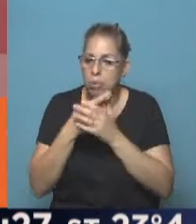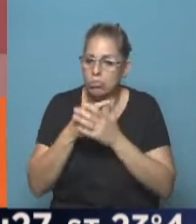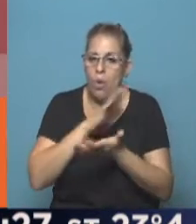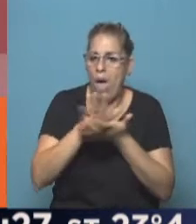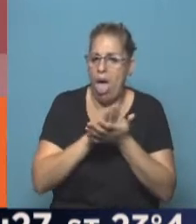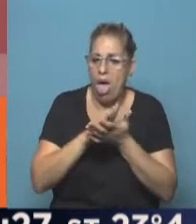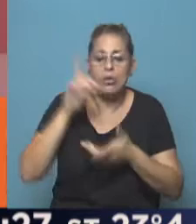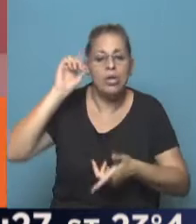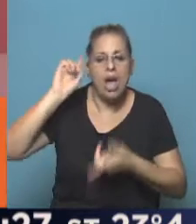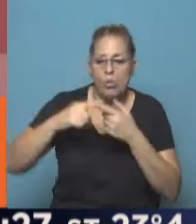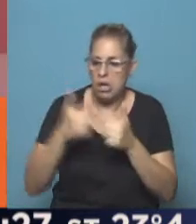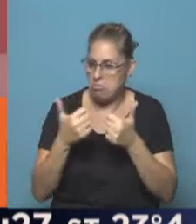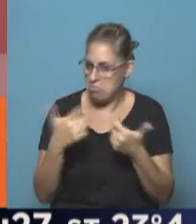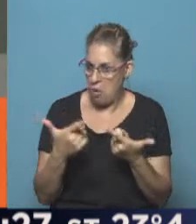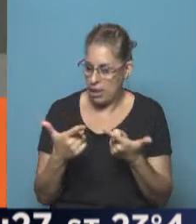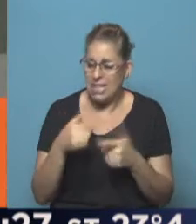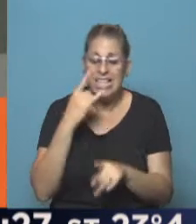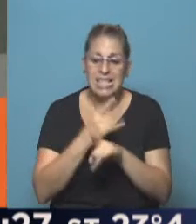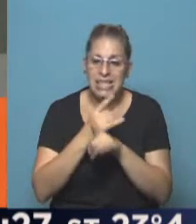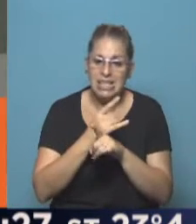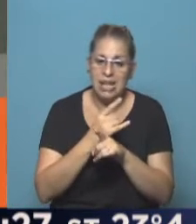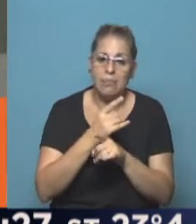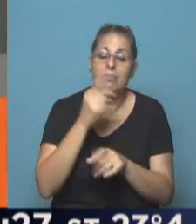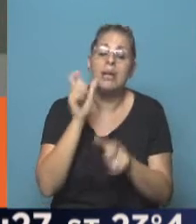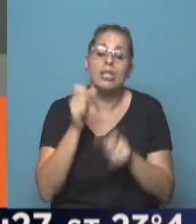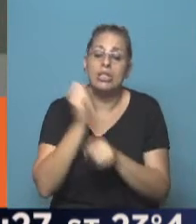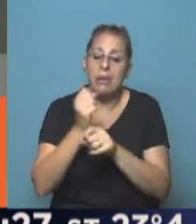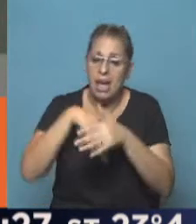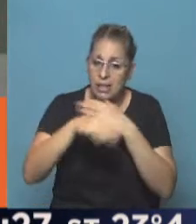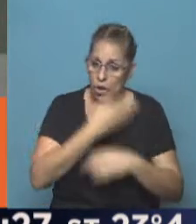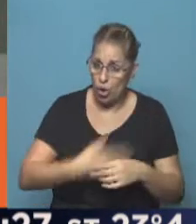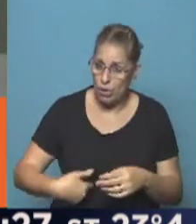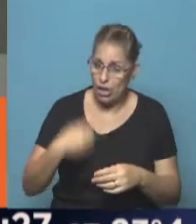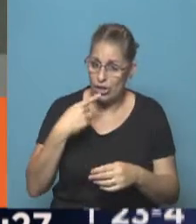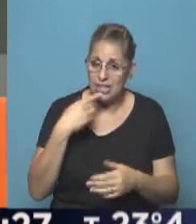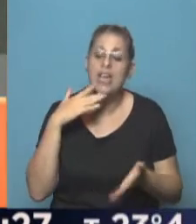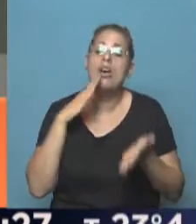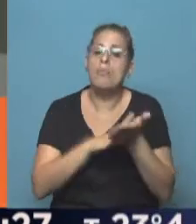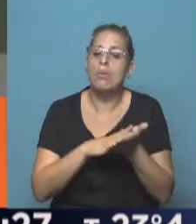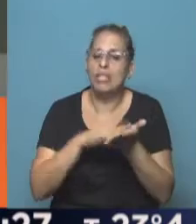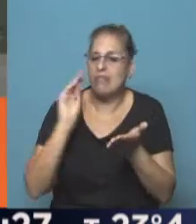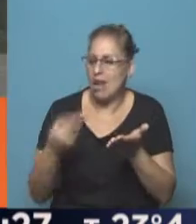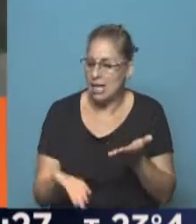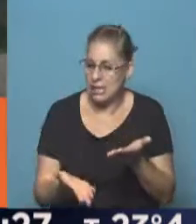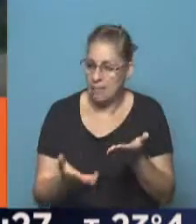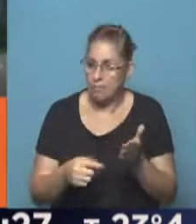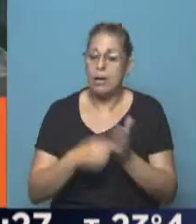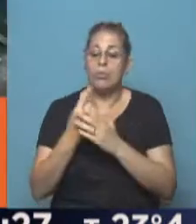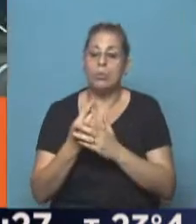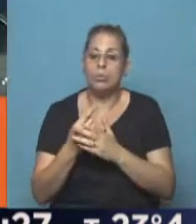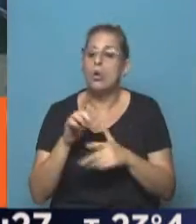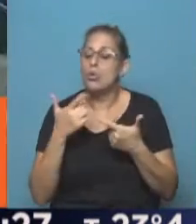ningún acuerdo porque siempre los funcionarios del Estado han sostenido que la propuesta era insuficiente. No